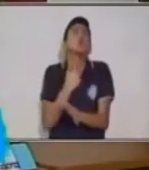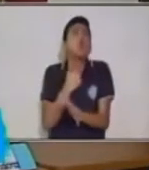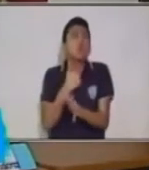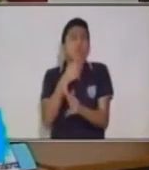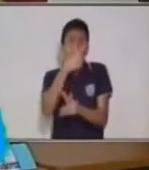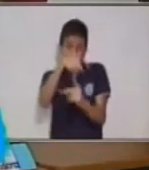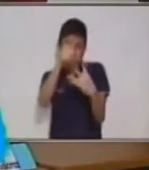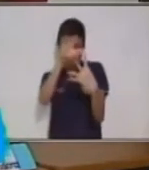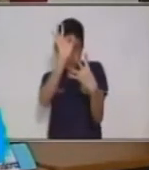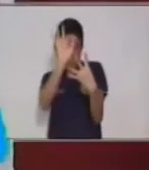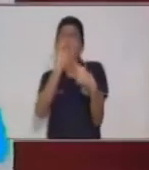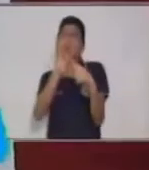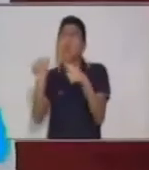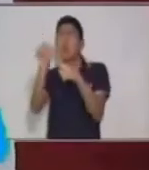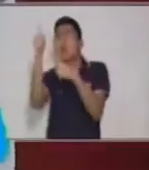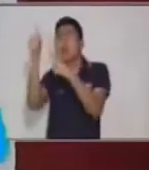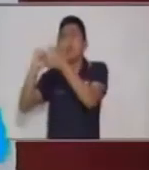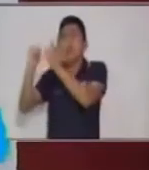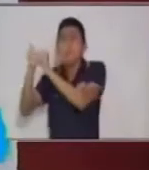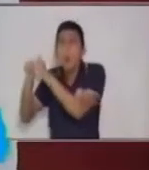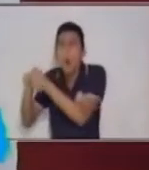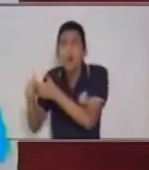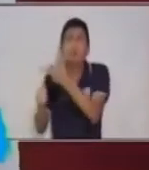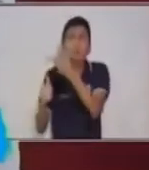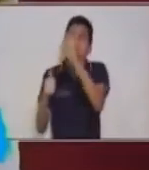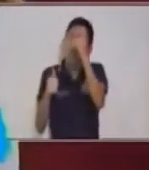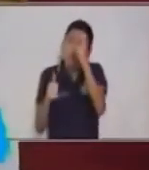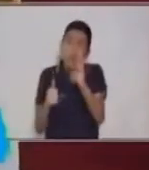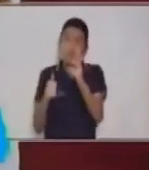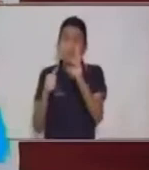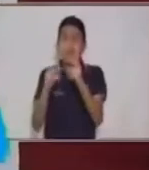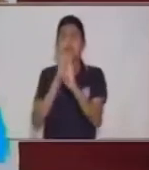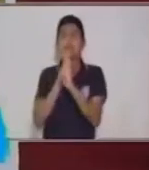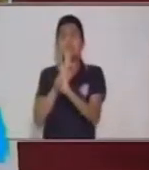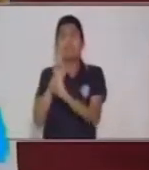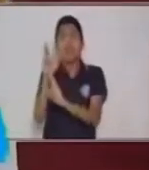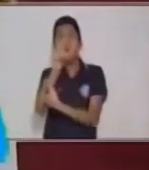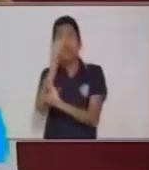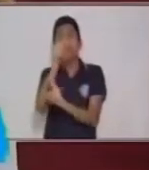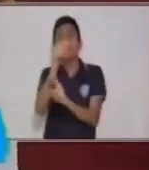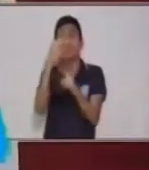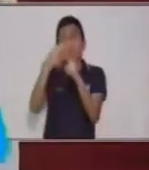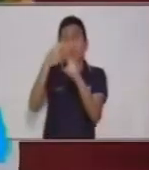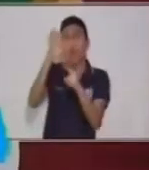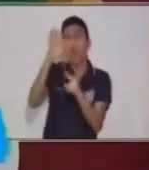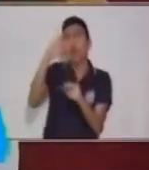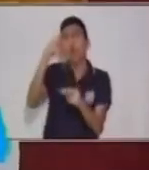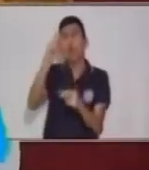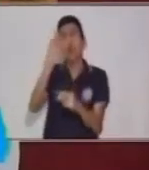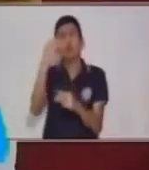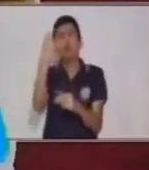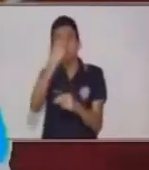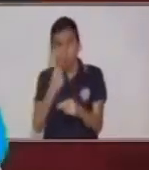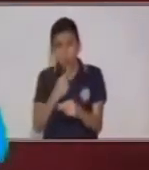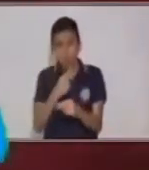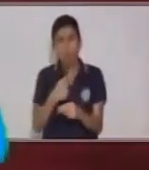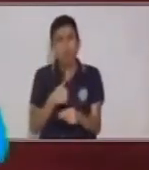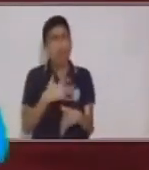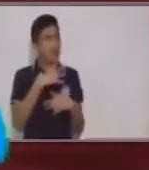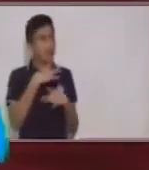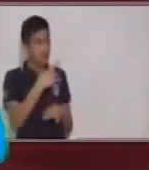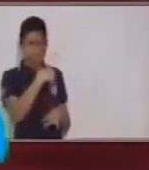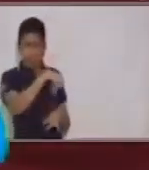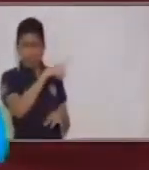deportes, pero sí les gustan otros. Y entonces, por ello, en la respuesta salieron eso. Ah, interesante lo que acabas